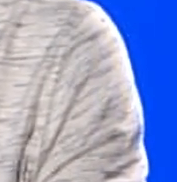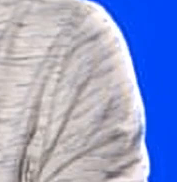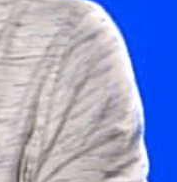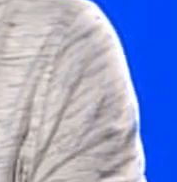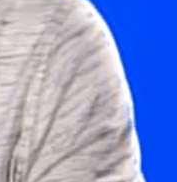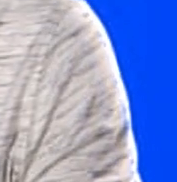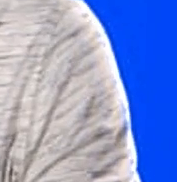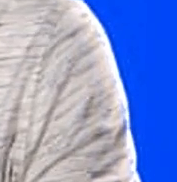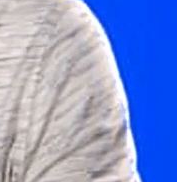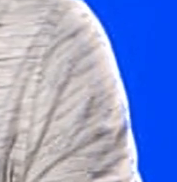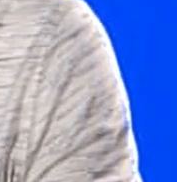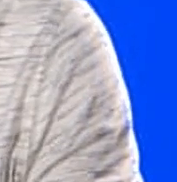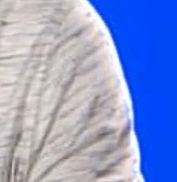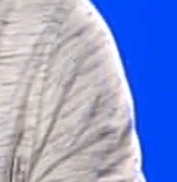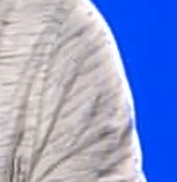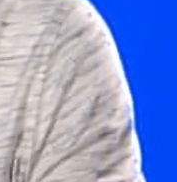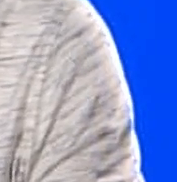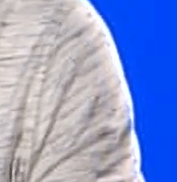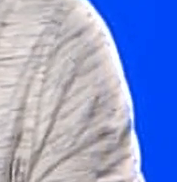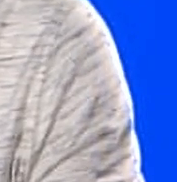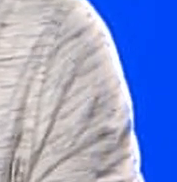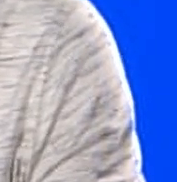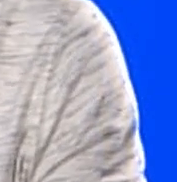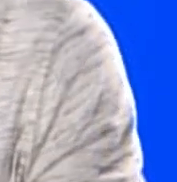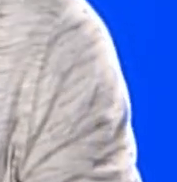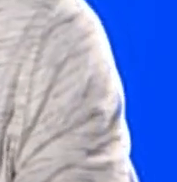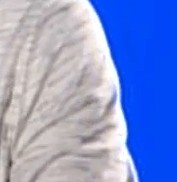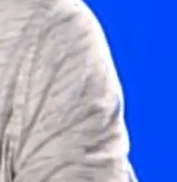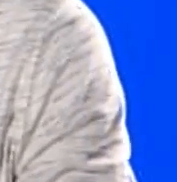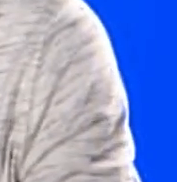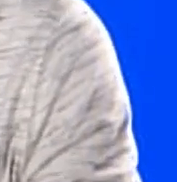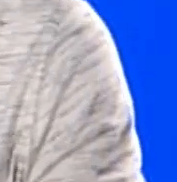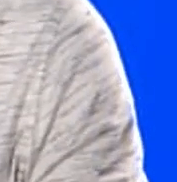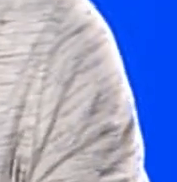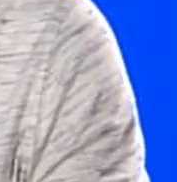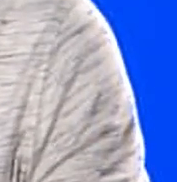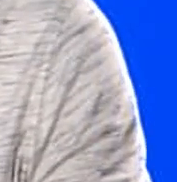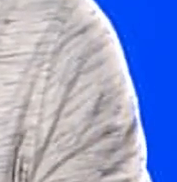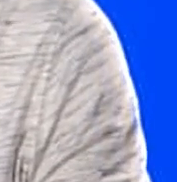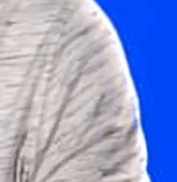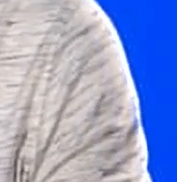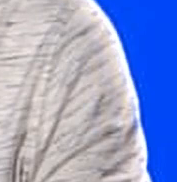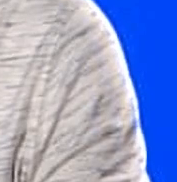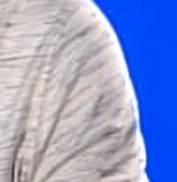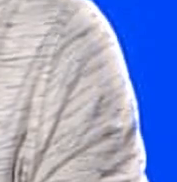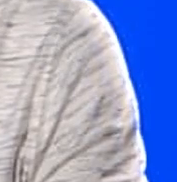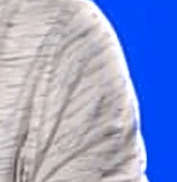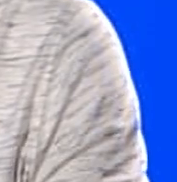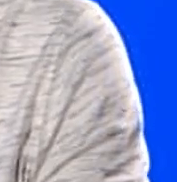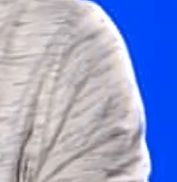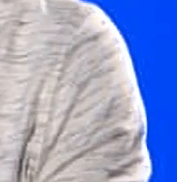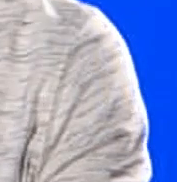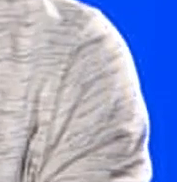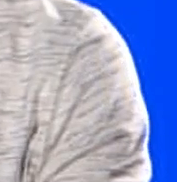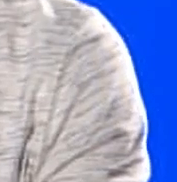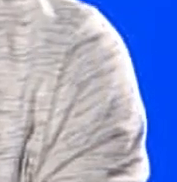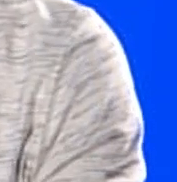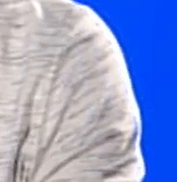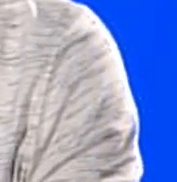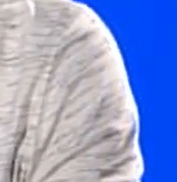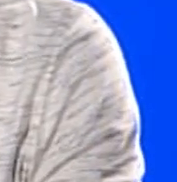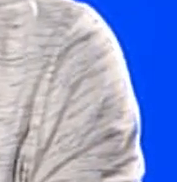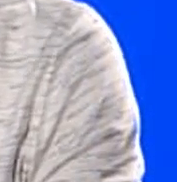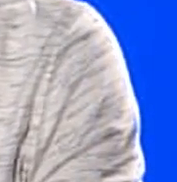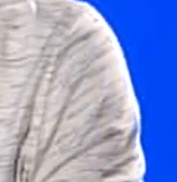través de una nueva aplicación móvil. Les contaremos sobre las iniciativas y buenas noticias para ustedes en sus casas y veremos más historias